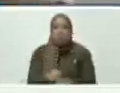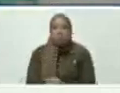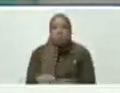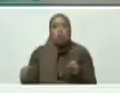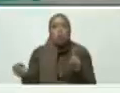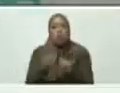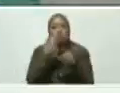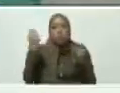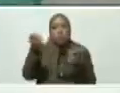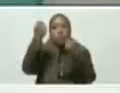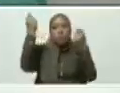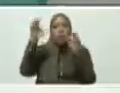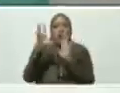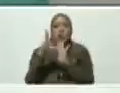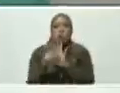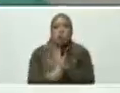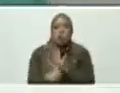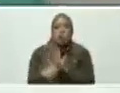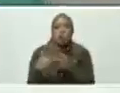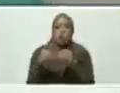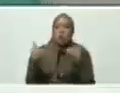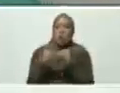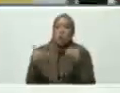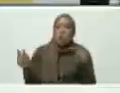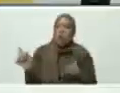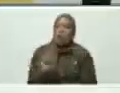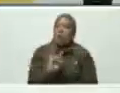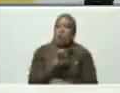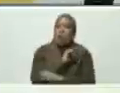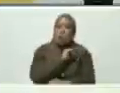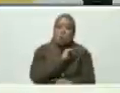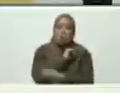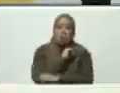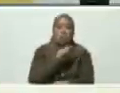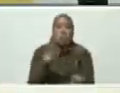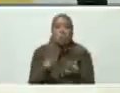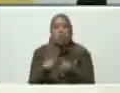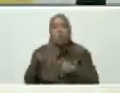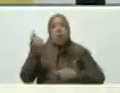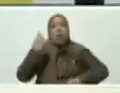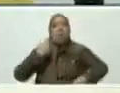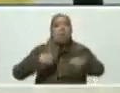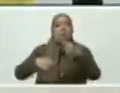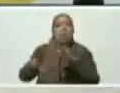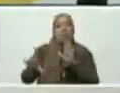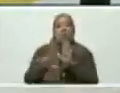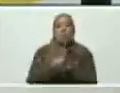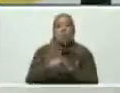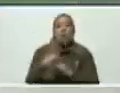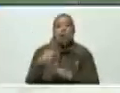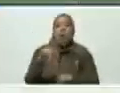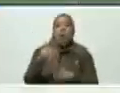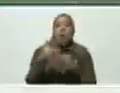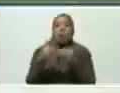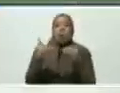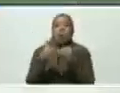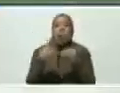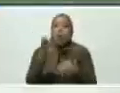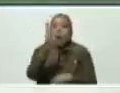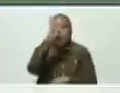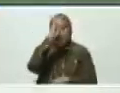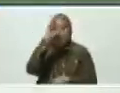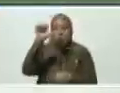combate y no se dejen robar con el dólar paralelo hay un dólar de mercado legal que es el dólar del banco central de venezuela